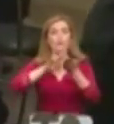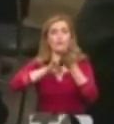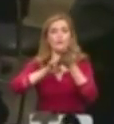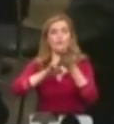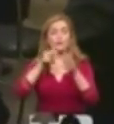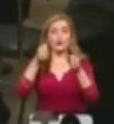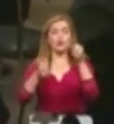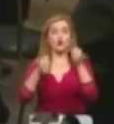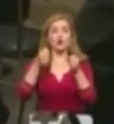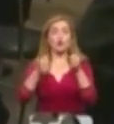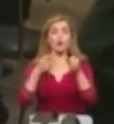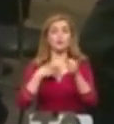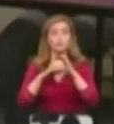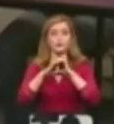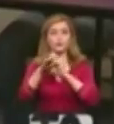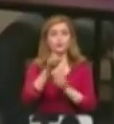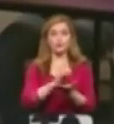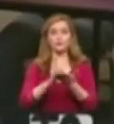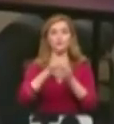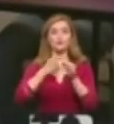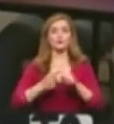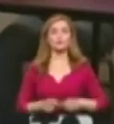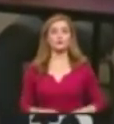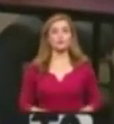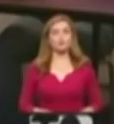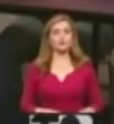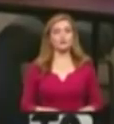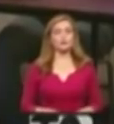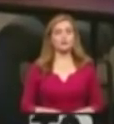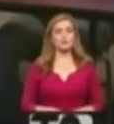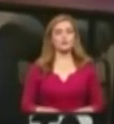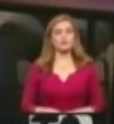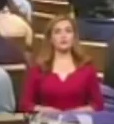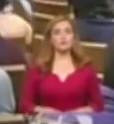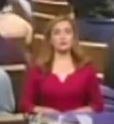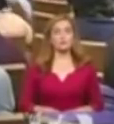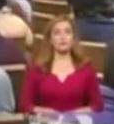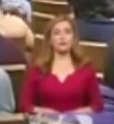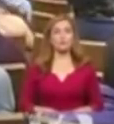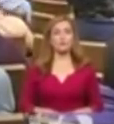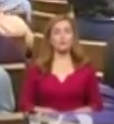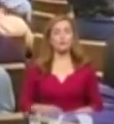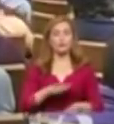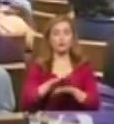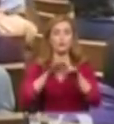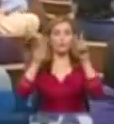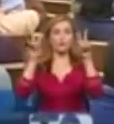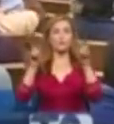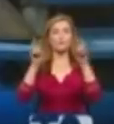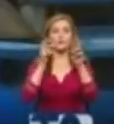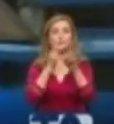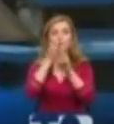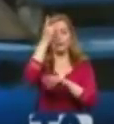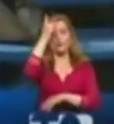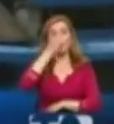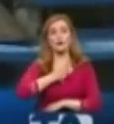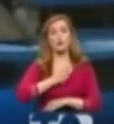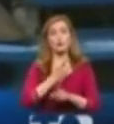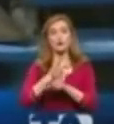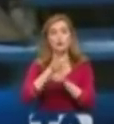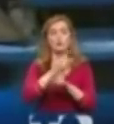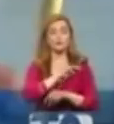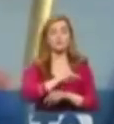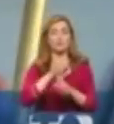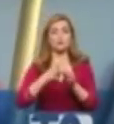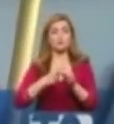los transportistas urbanos del Distrito Metropolitano y están listos para responder sobre lo que hoy resuelva el Consejo Municipal